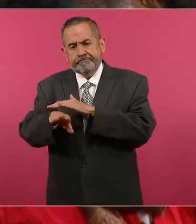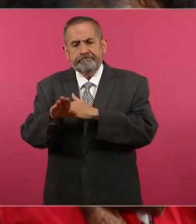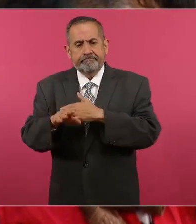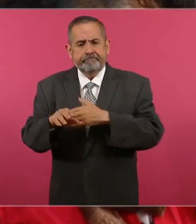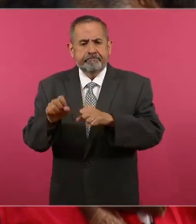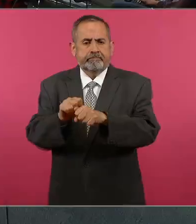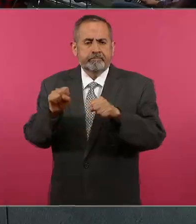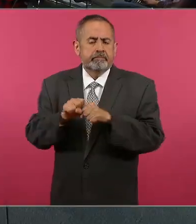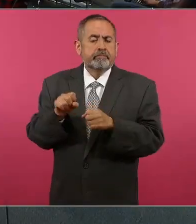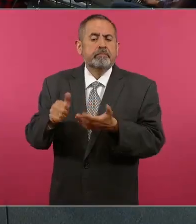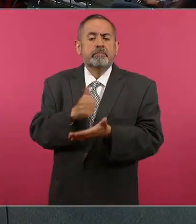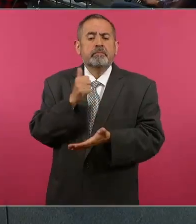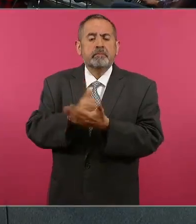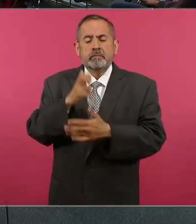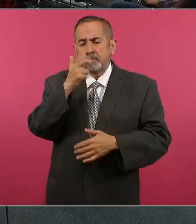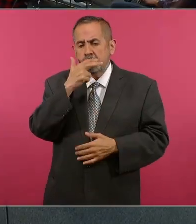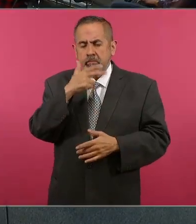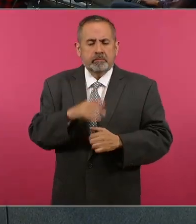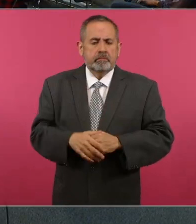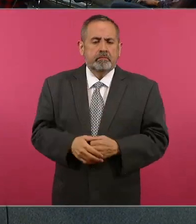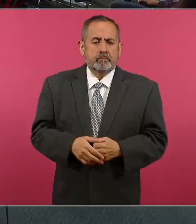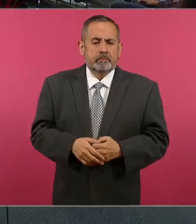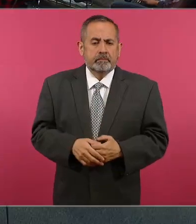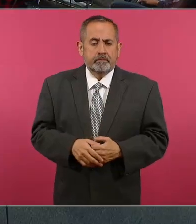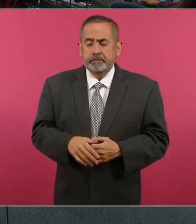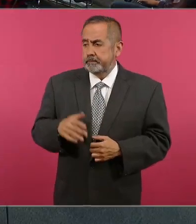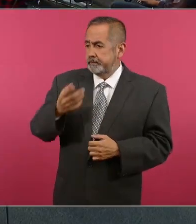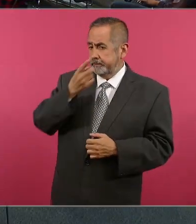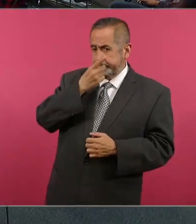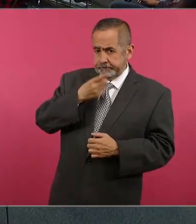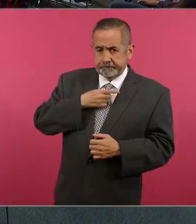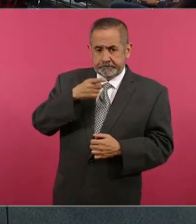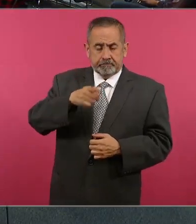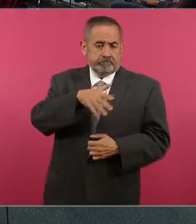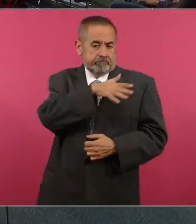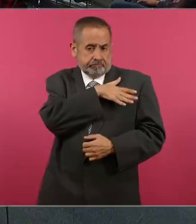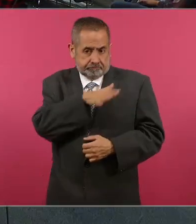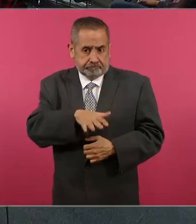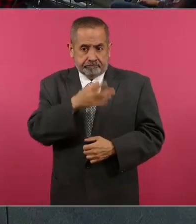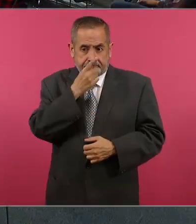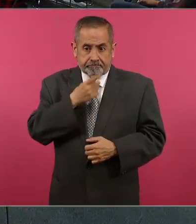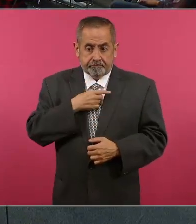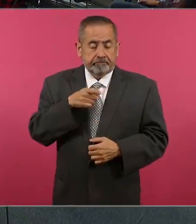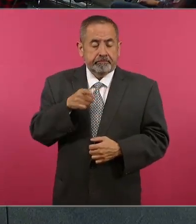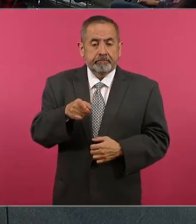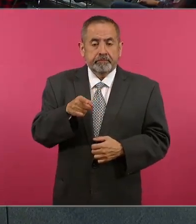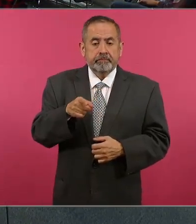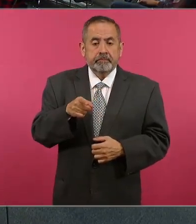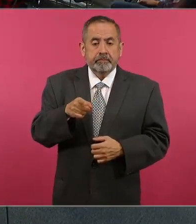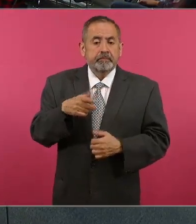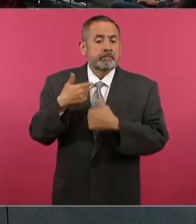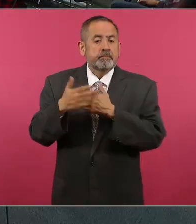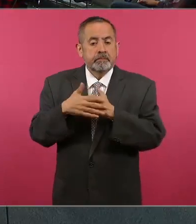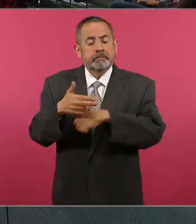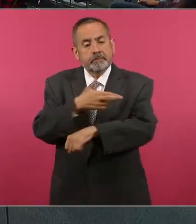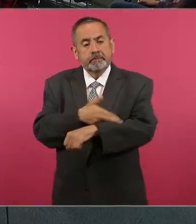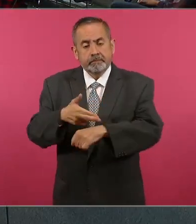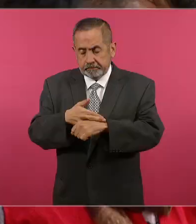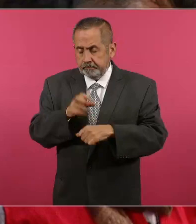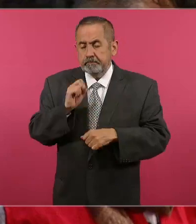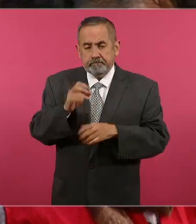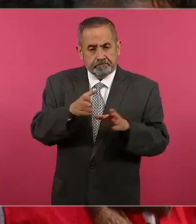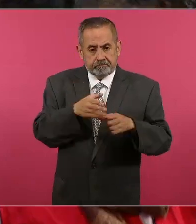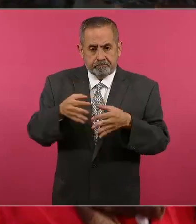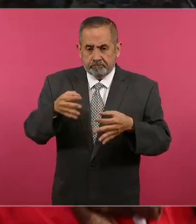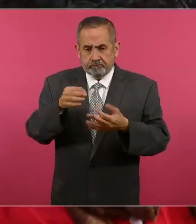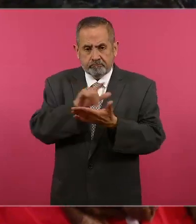en la ciudad de Chihuahua. Nos decía el general de que va a realizar el proceso